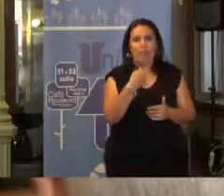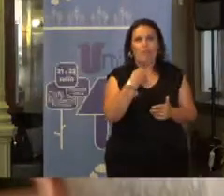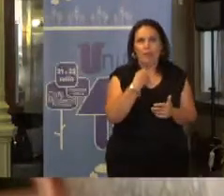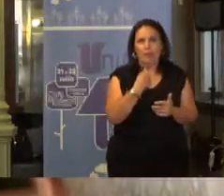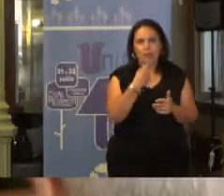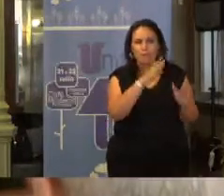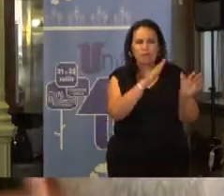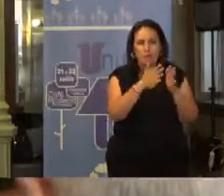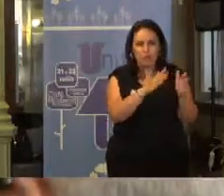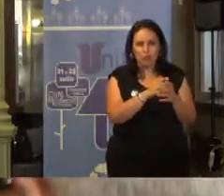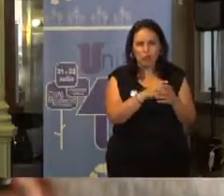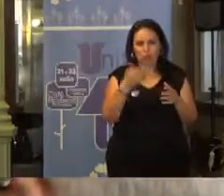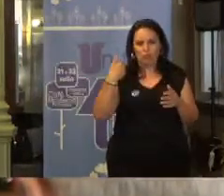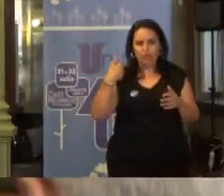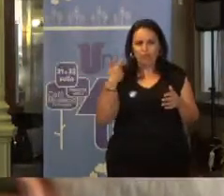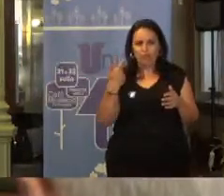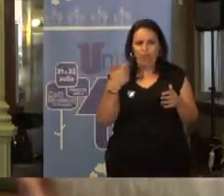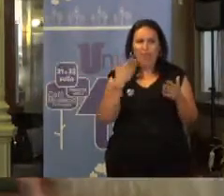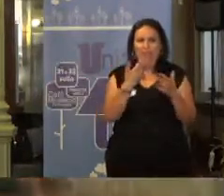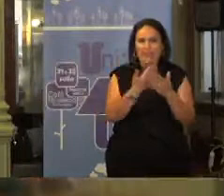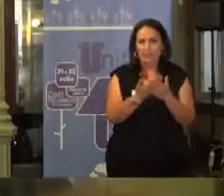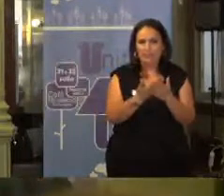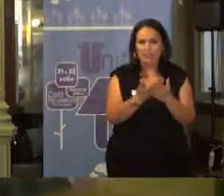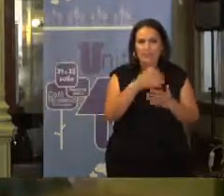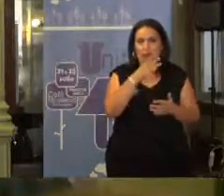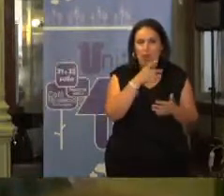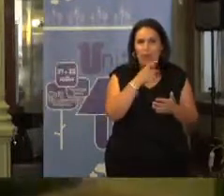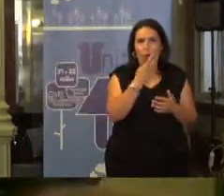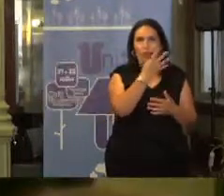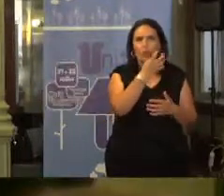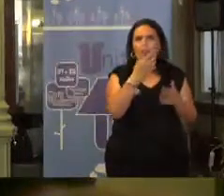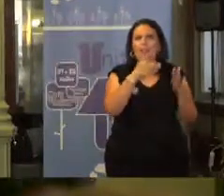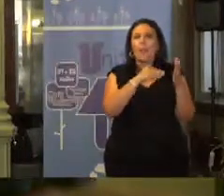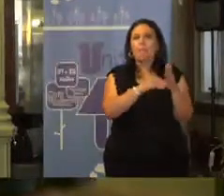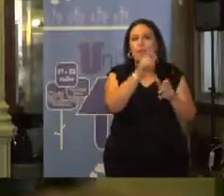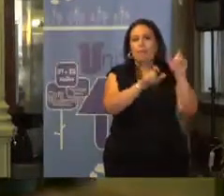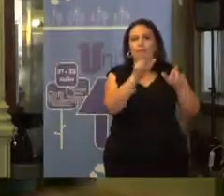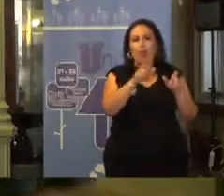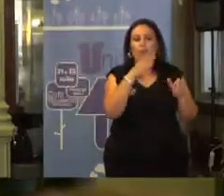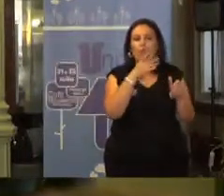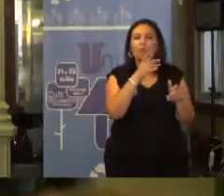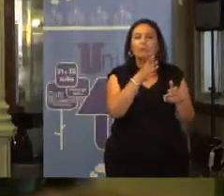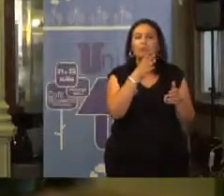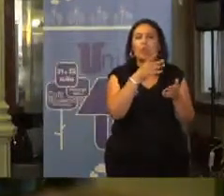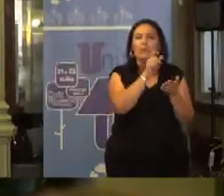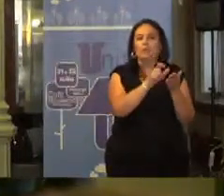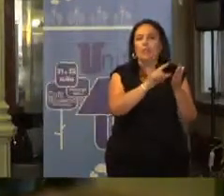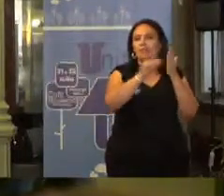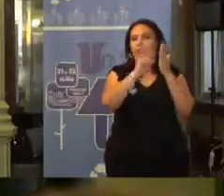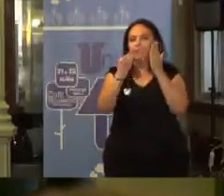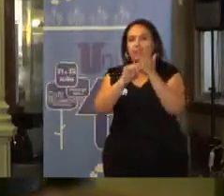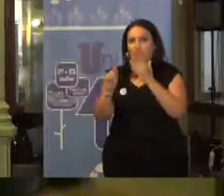e desde o 2000, Galicia terá perdido 400.000 persoas no monto total de poboación. É un dato